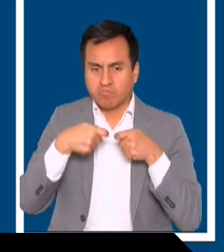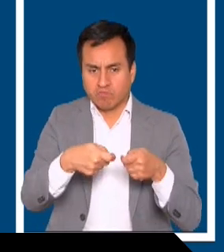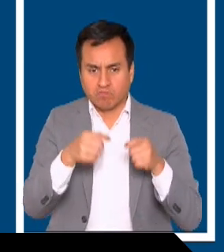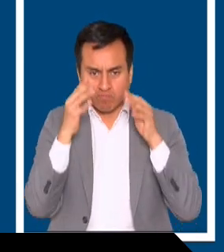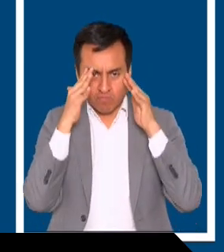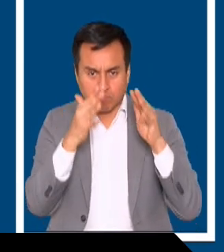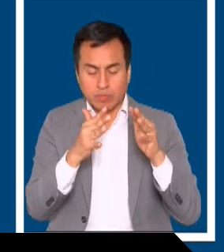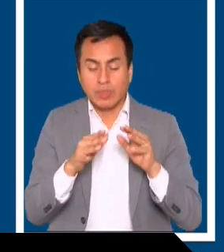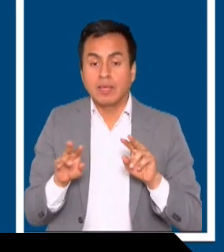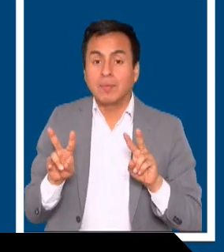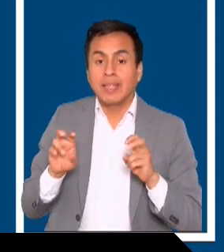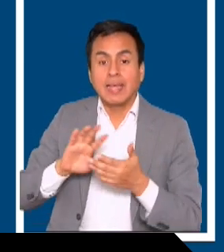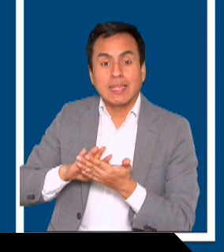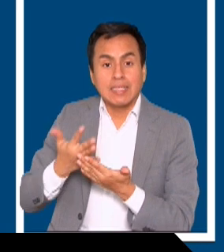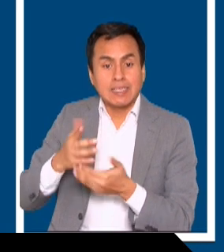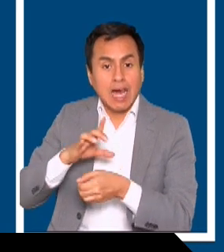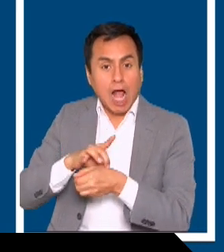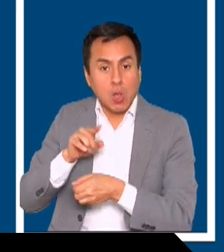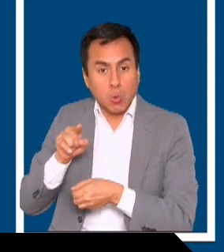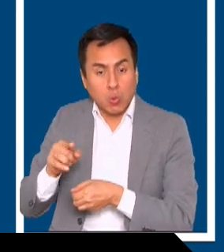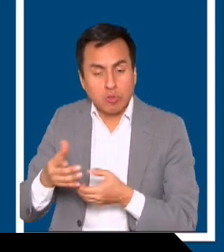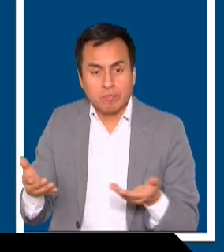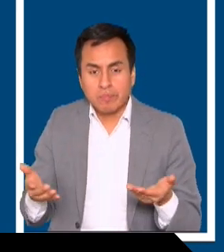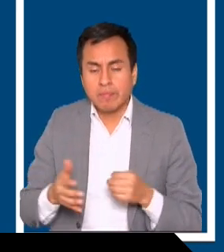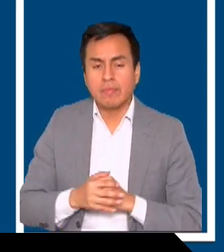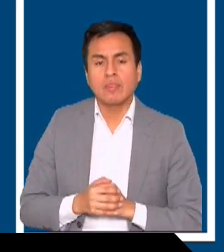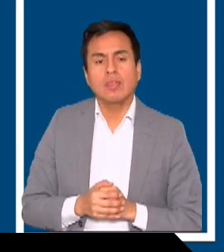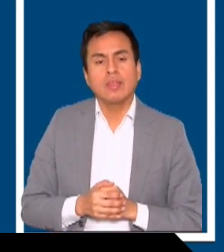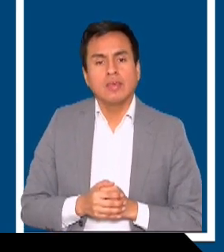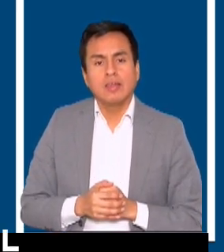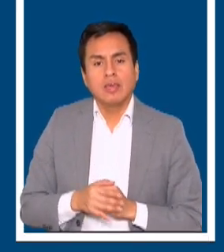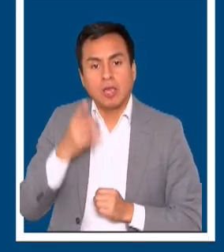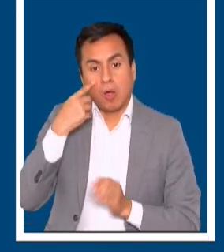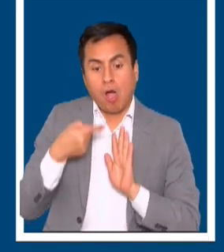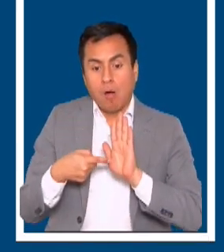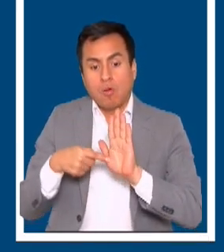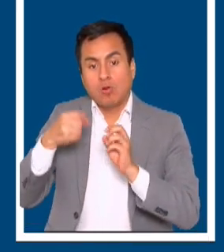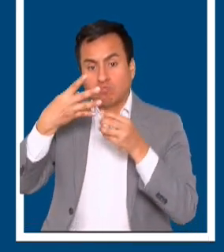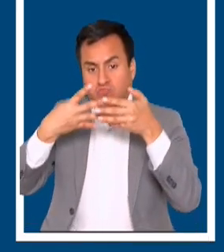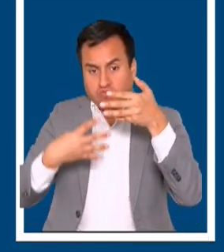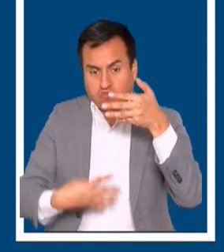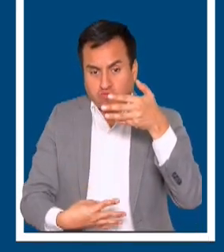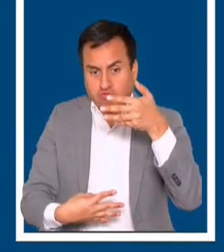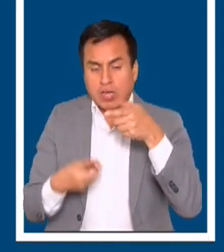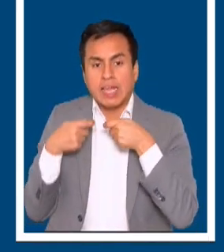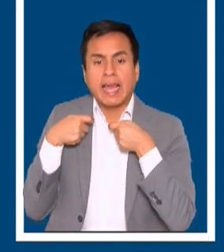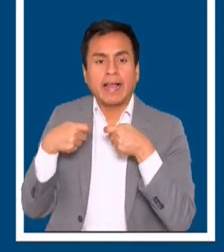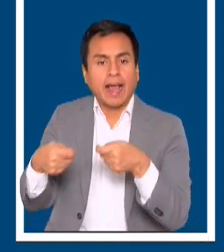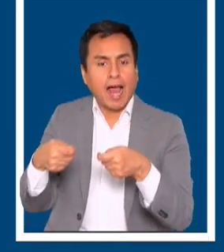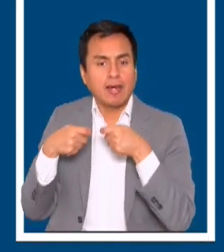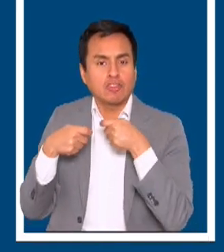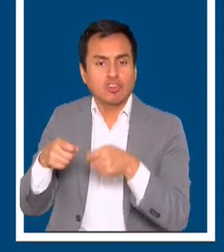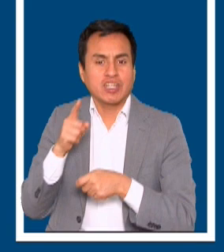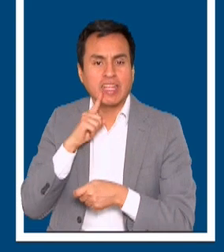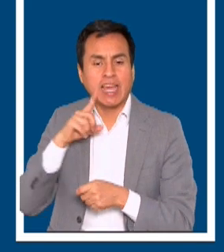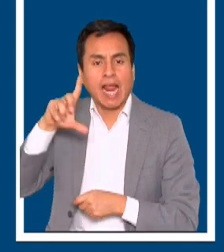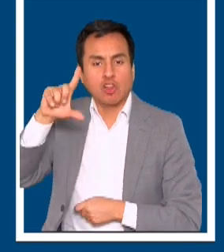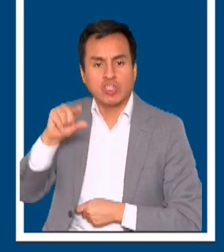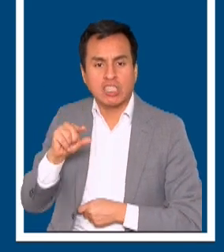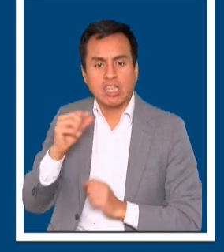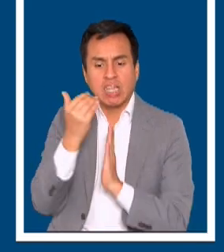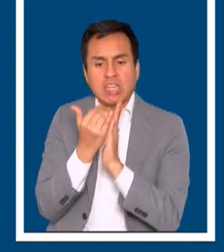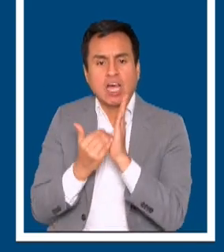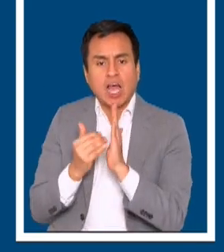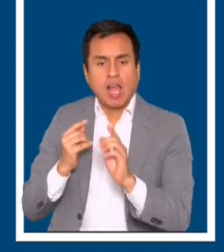reducción de las listas de espera en hospitales y el fortalecimiento de la atención en consultorios así como el desarrollo de un sistema Universal de